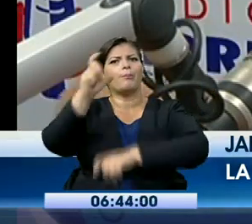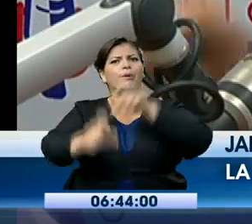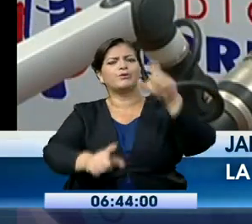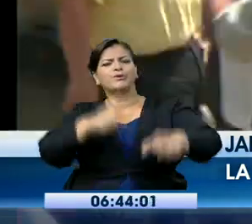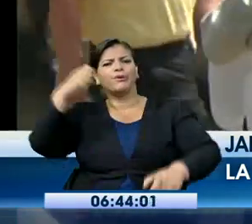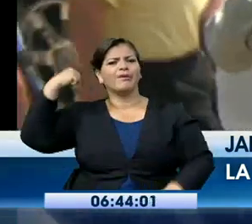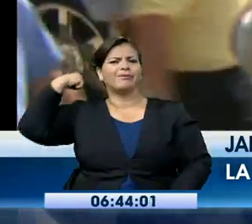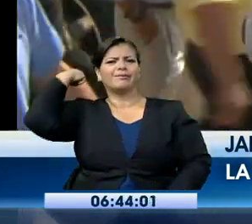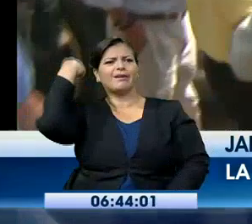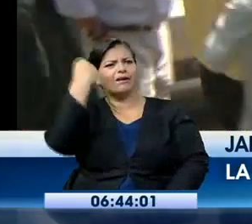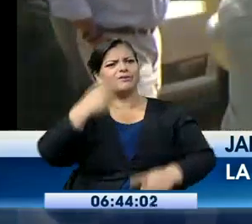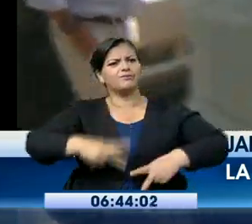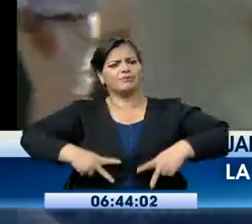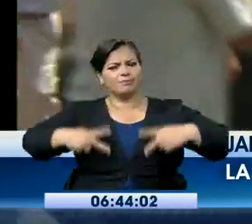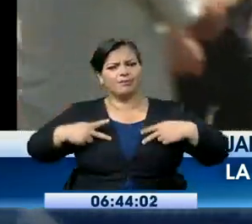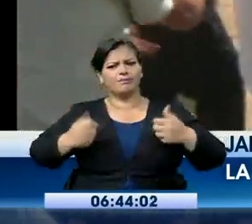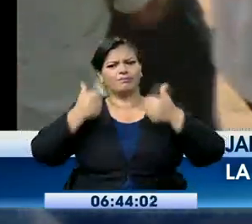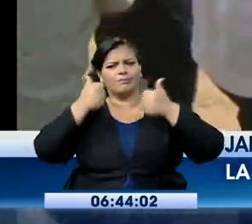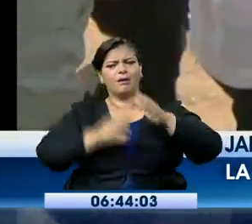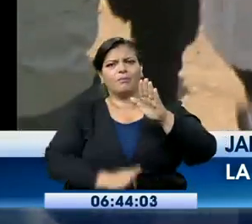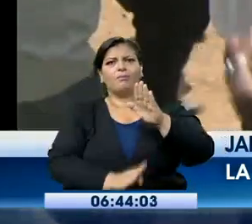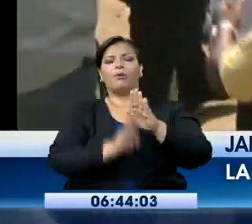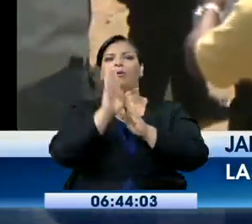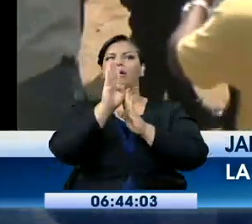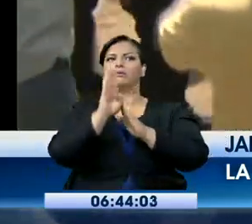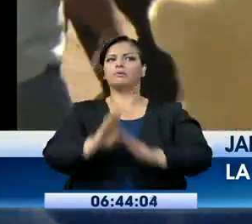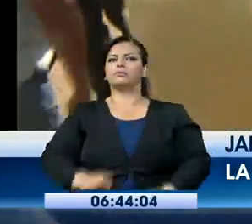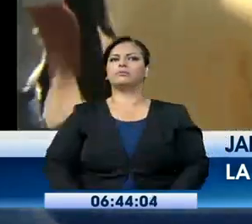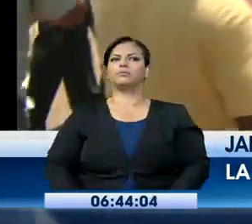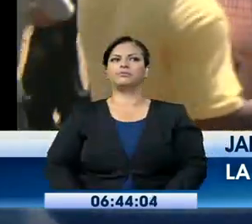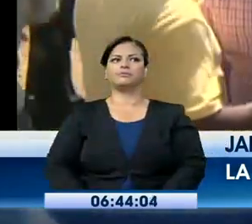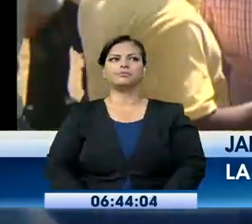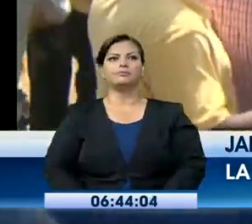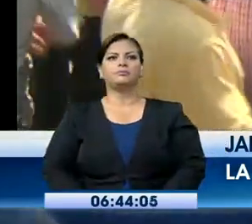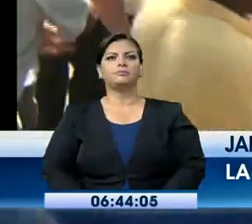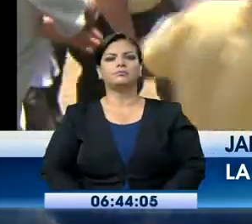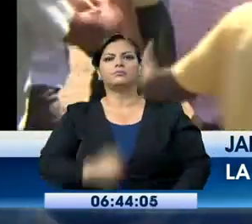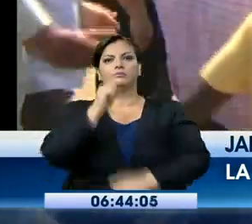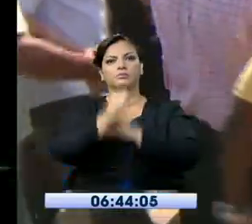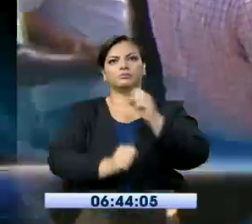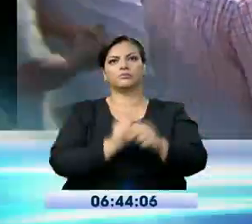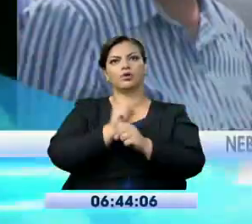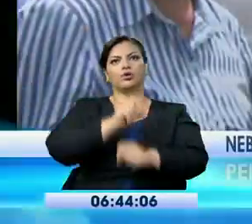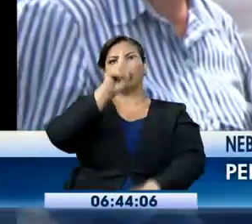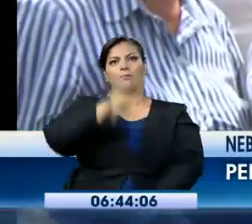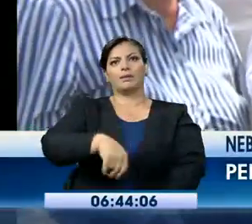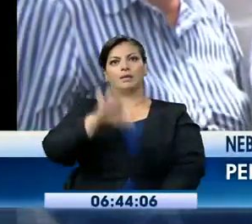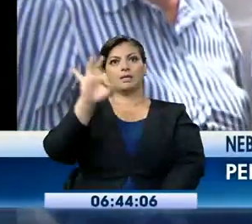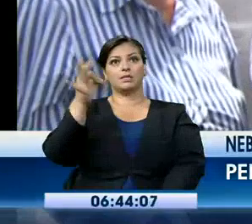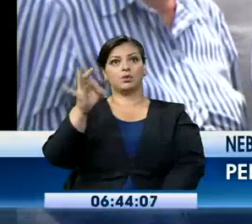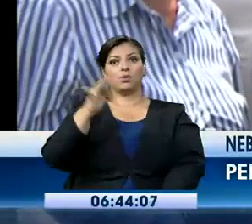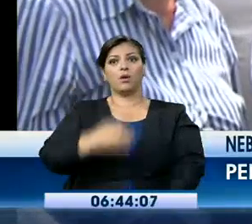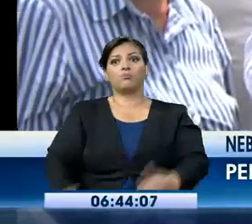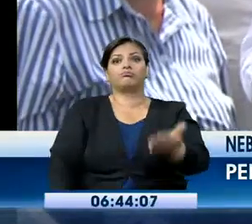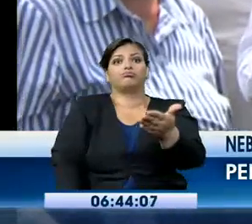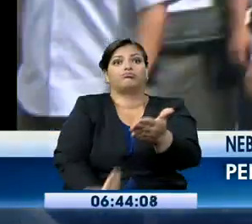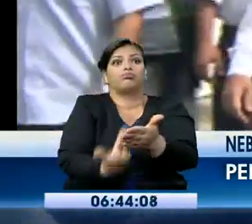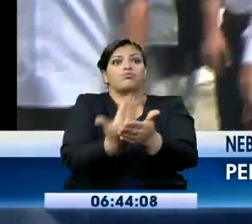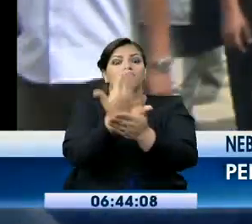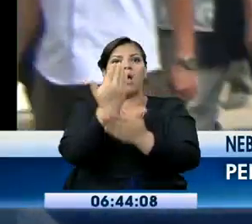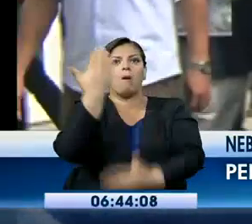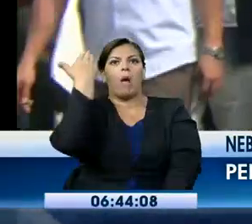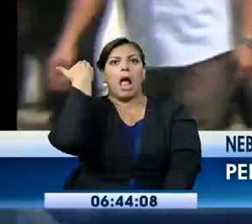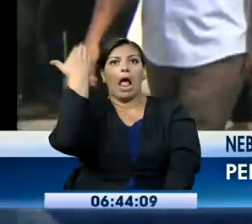pueblo a vivir bien. Ya pensando en lo que serán las elecciones seccionales el año 2019, reiteró que no estará en la papeleta de su tienda política